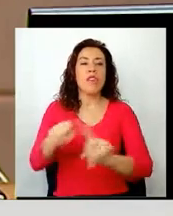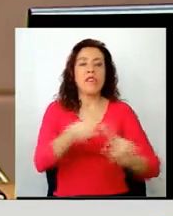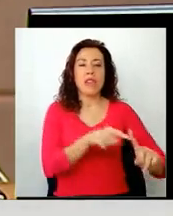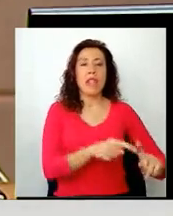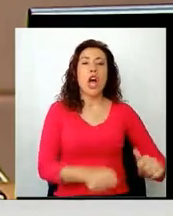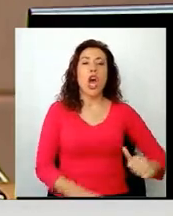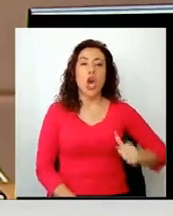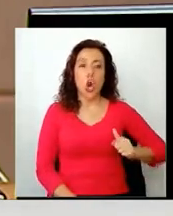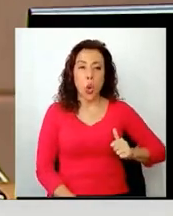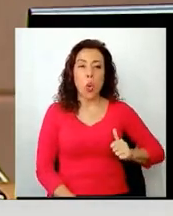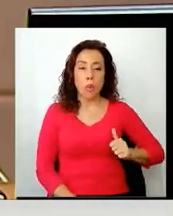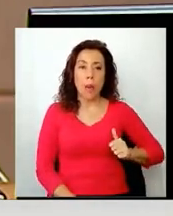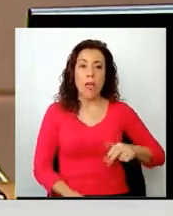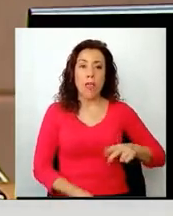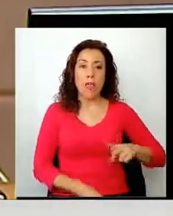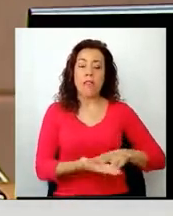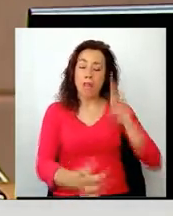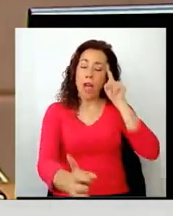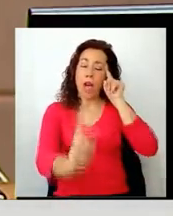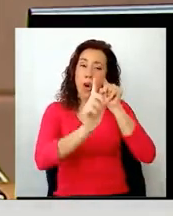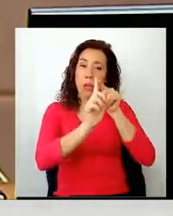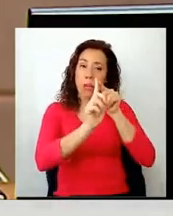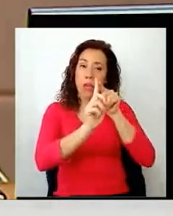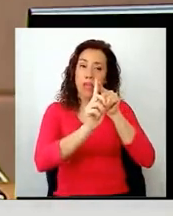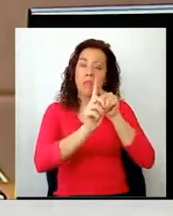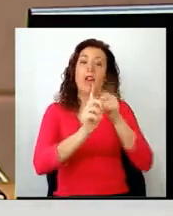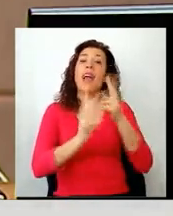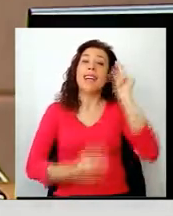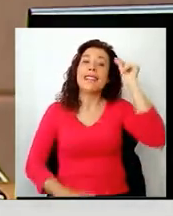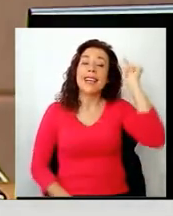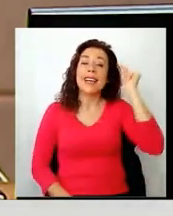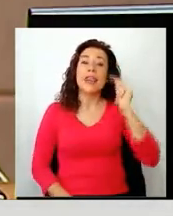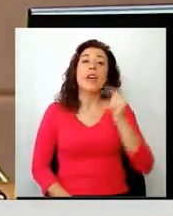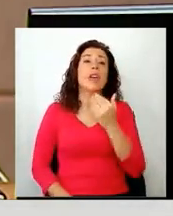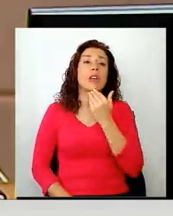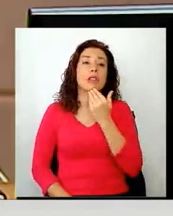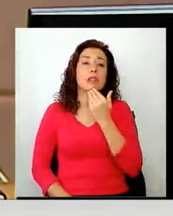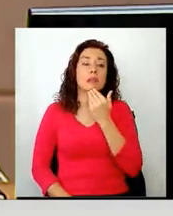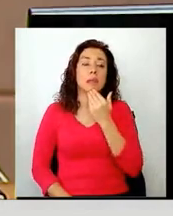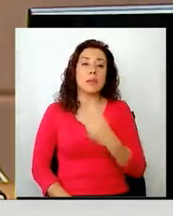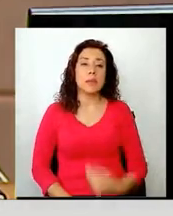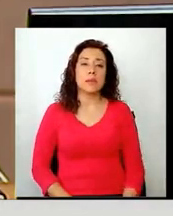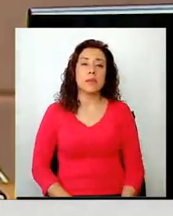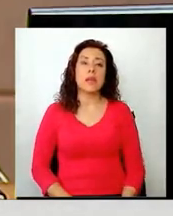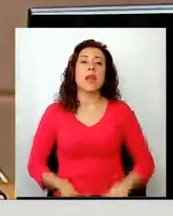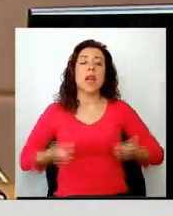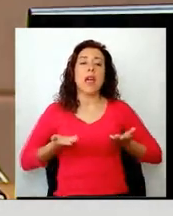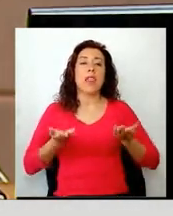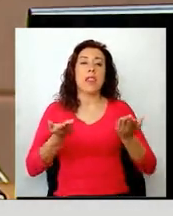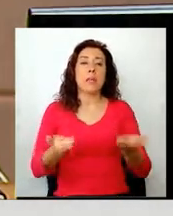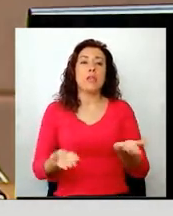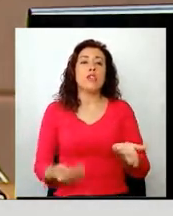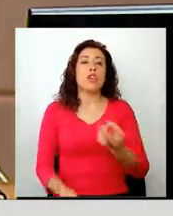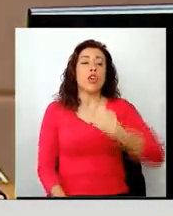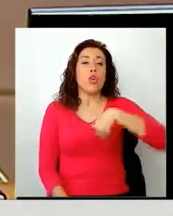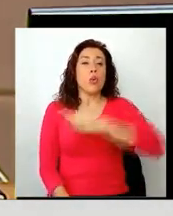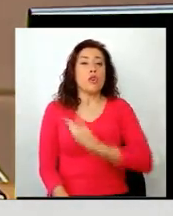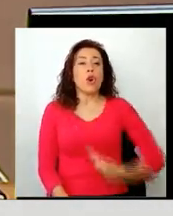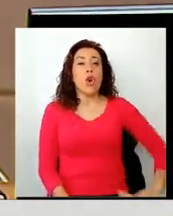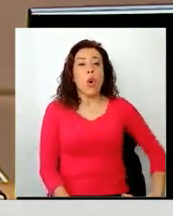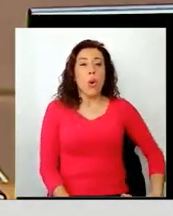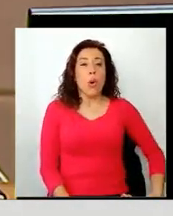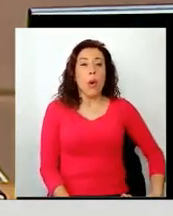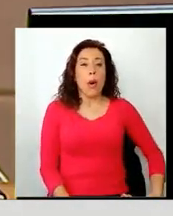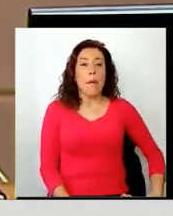con el objetivo del cual fue creado y que también puso a disposición nuestro gobierno el presidente dentro